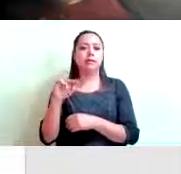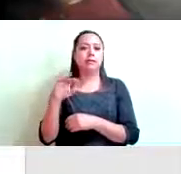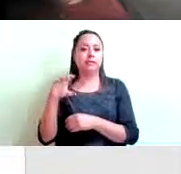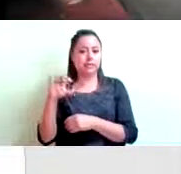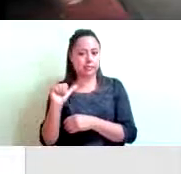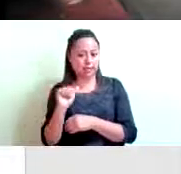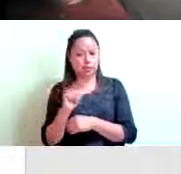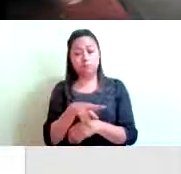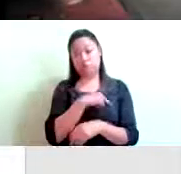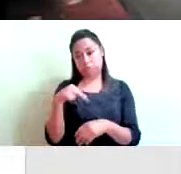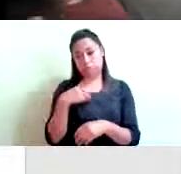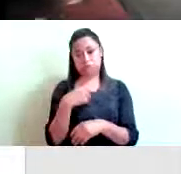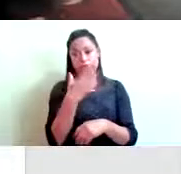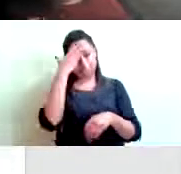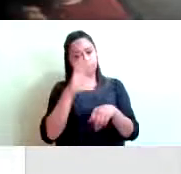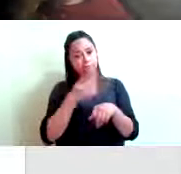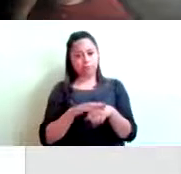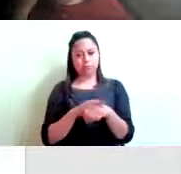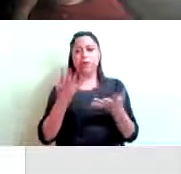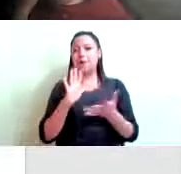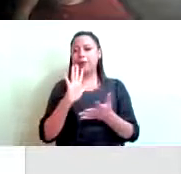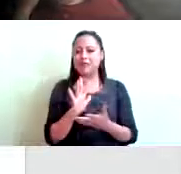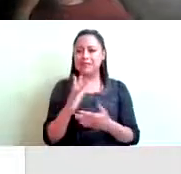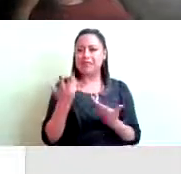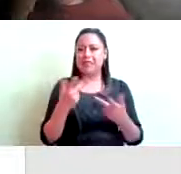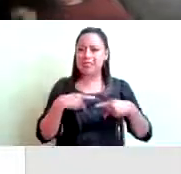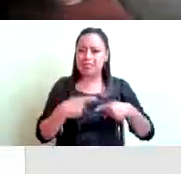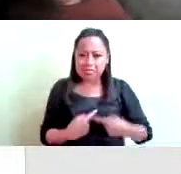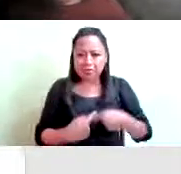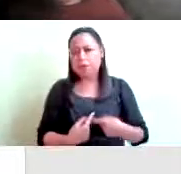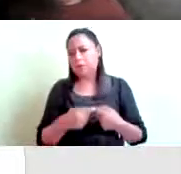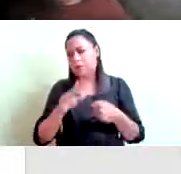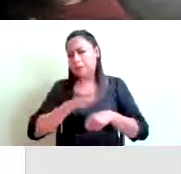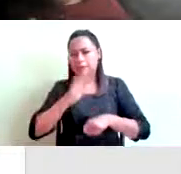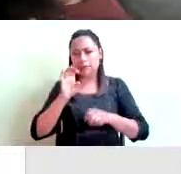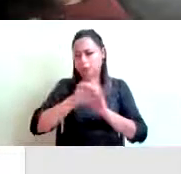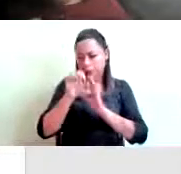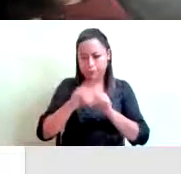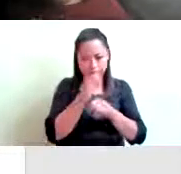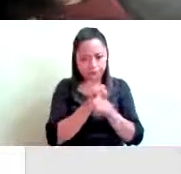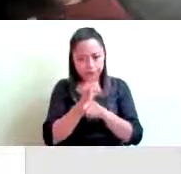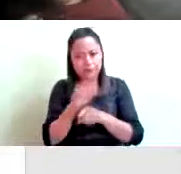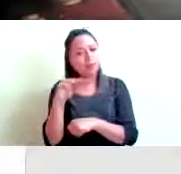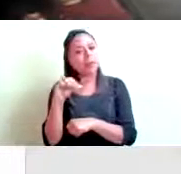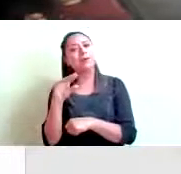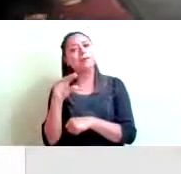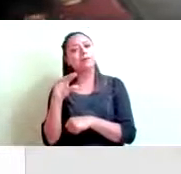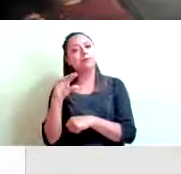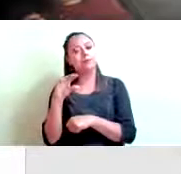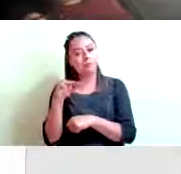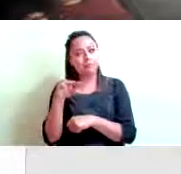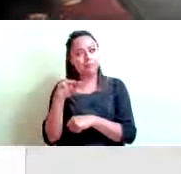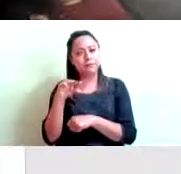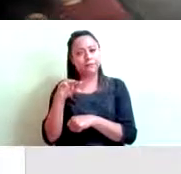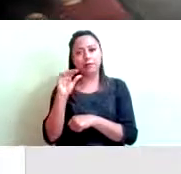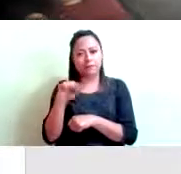la antifragilidad que ya se ha puesto en la mesa por investigadores como Nassim Taleb, quien llama mucho la